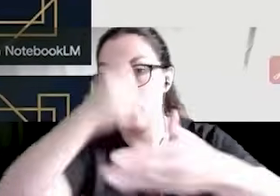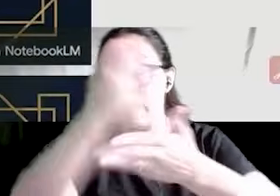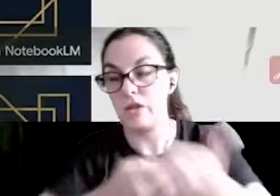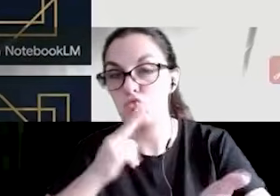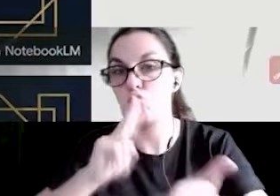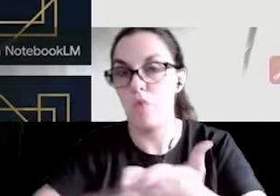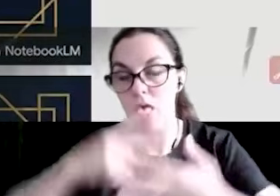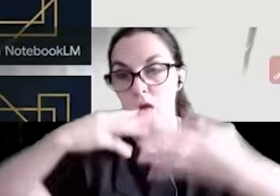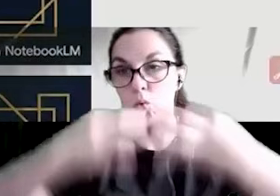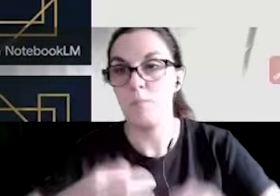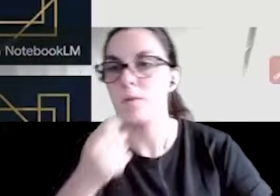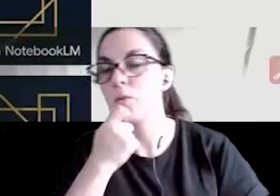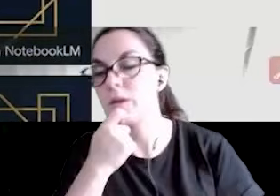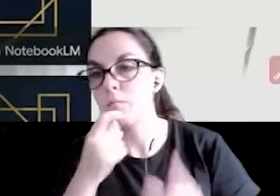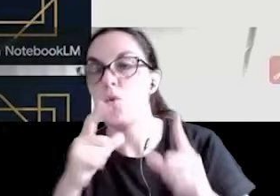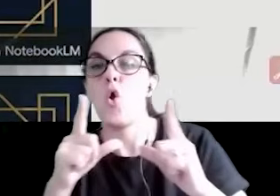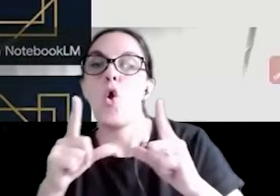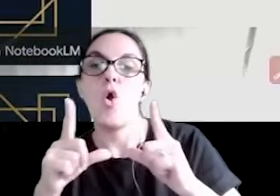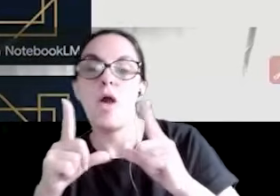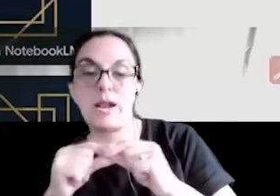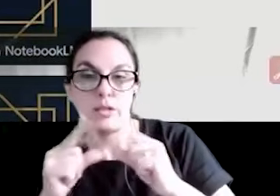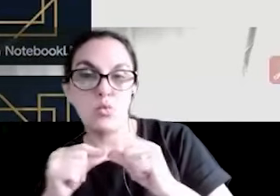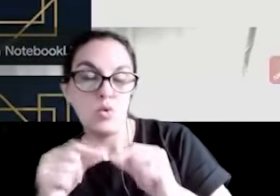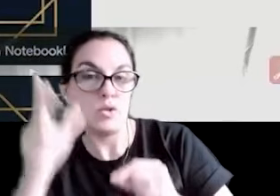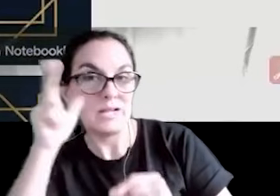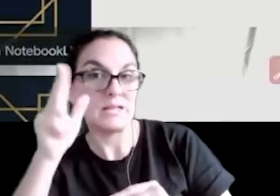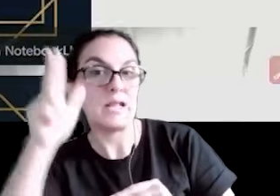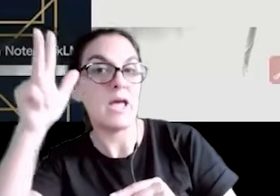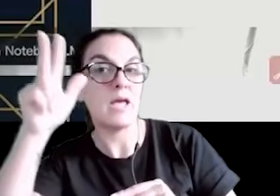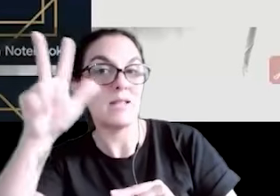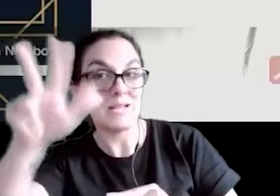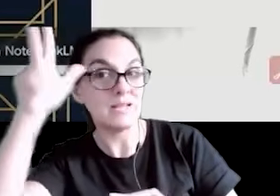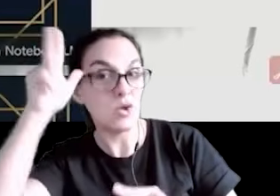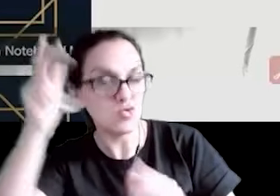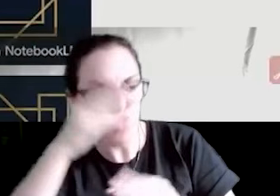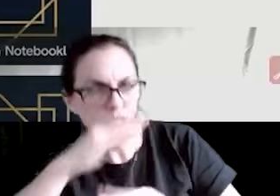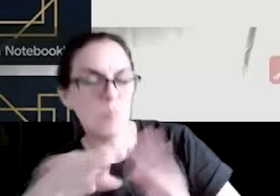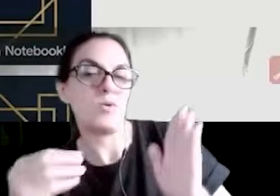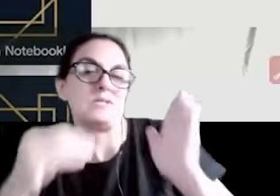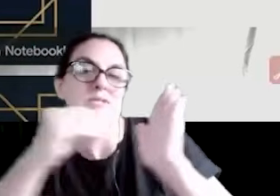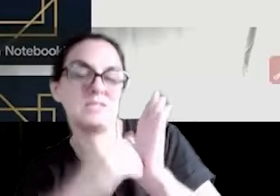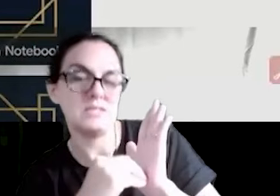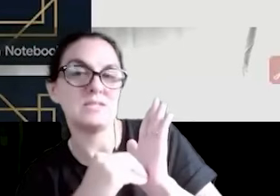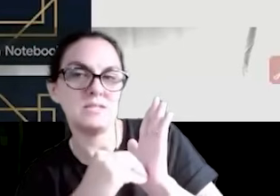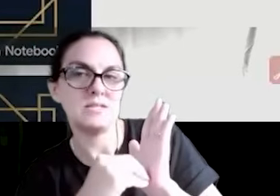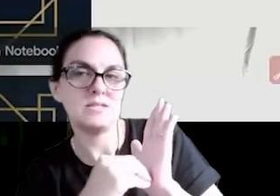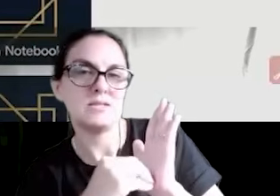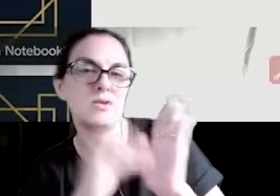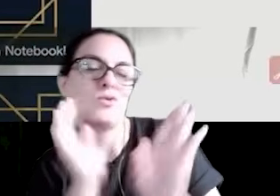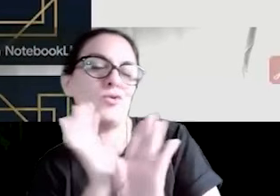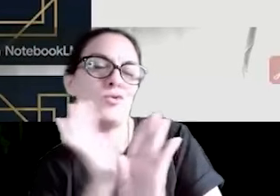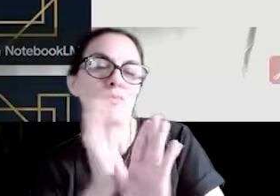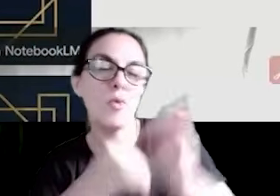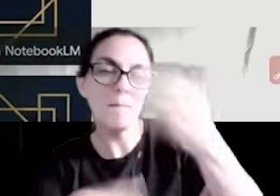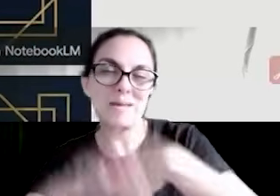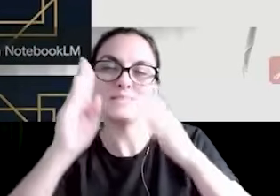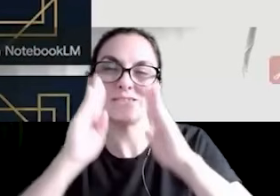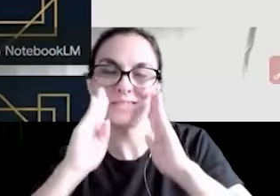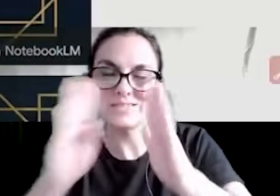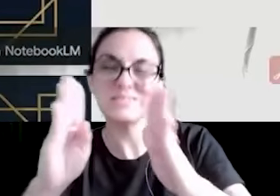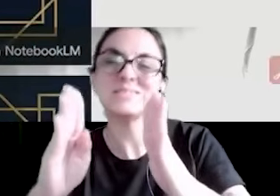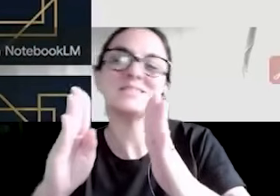ejemplo el artículo agregado a continuación del 38, que habla de determinadas situaciones entre empresas vinculadas o reportes entre